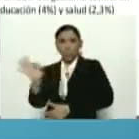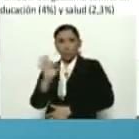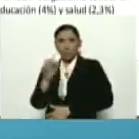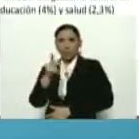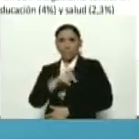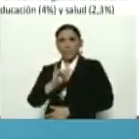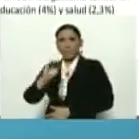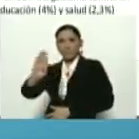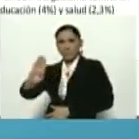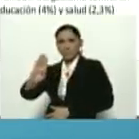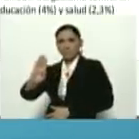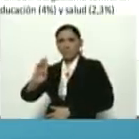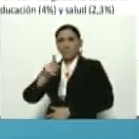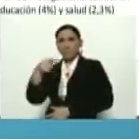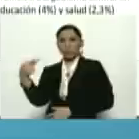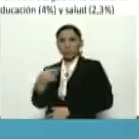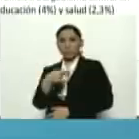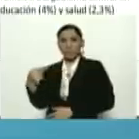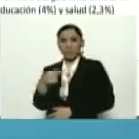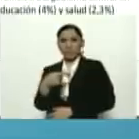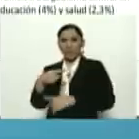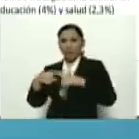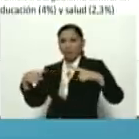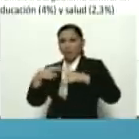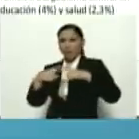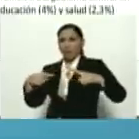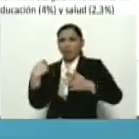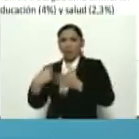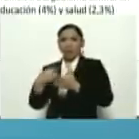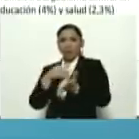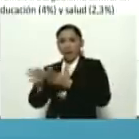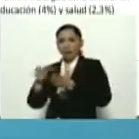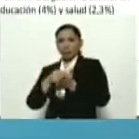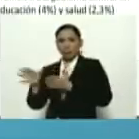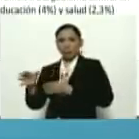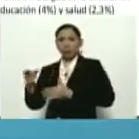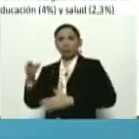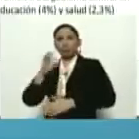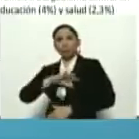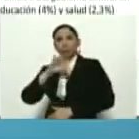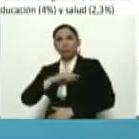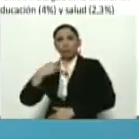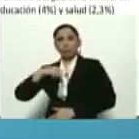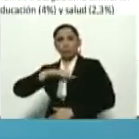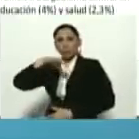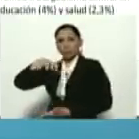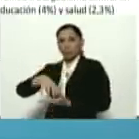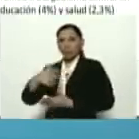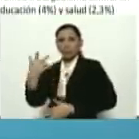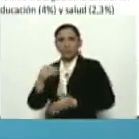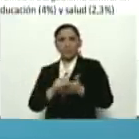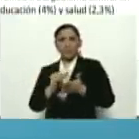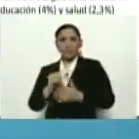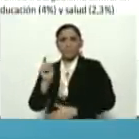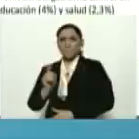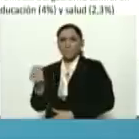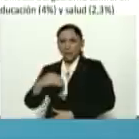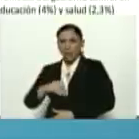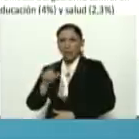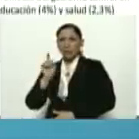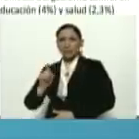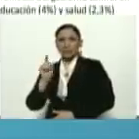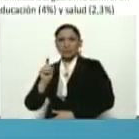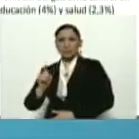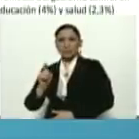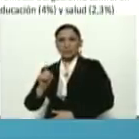es realmente la mitad del gasto social de nuestra región, tres veces más lo que se requeriría para cubrir el